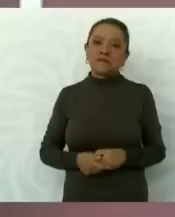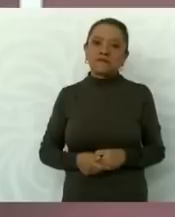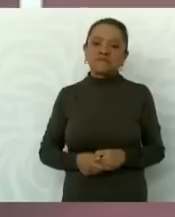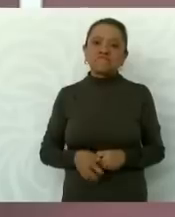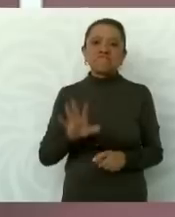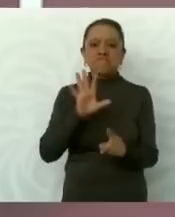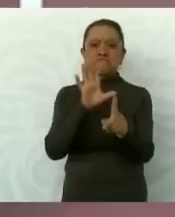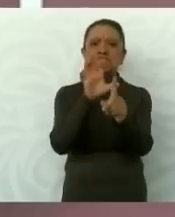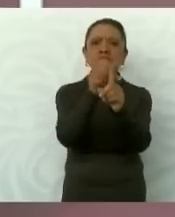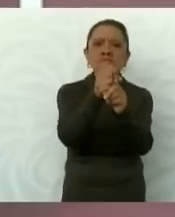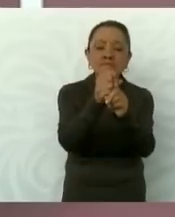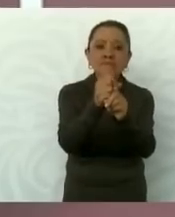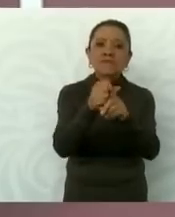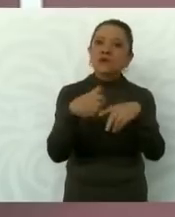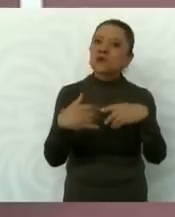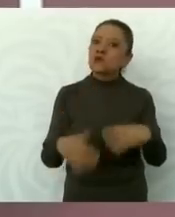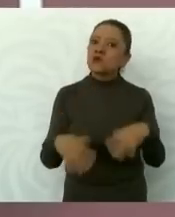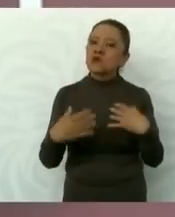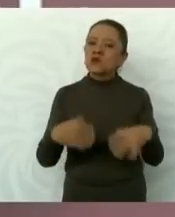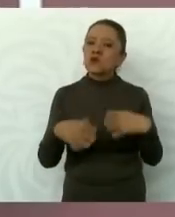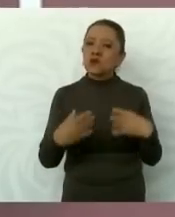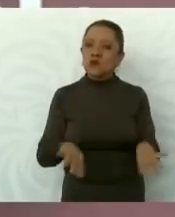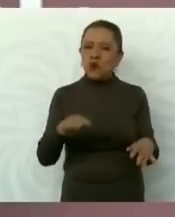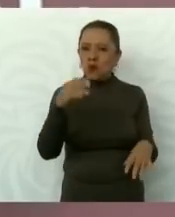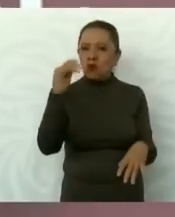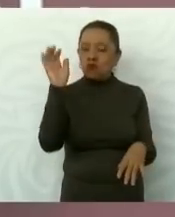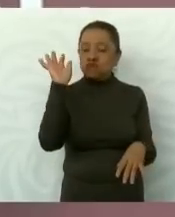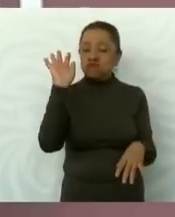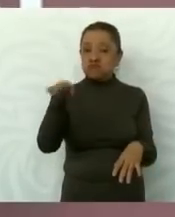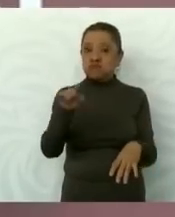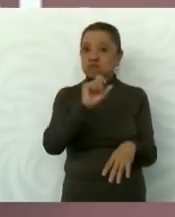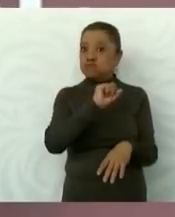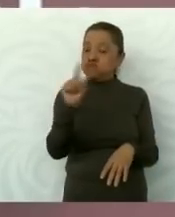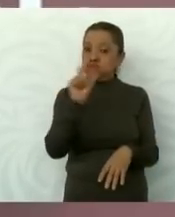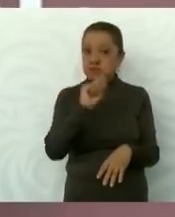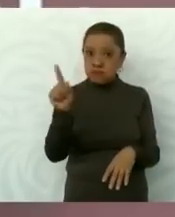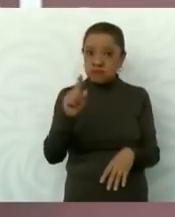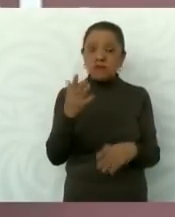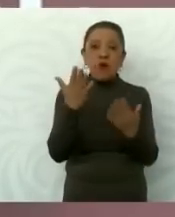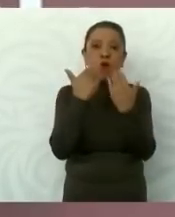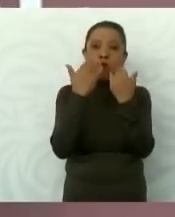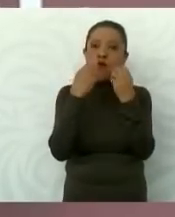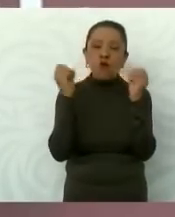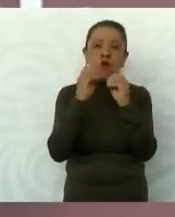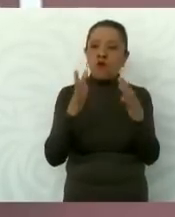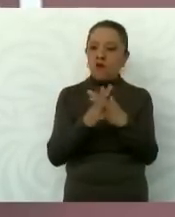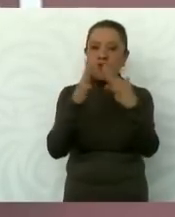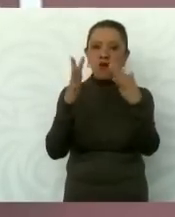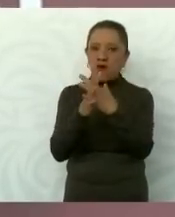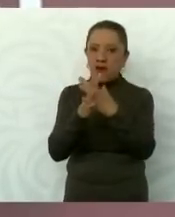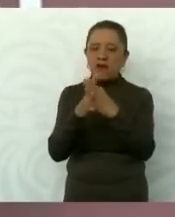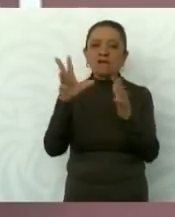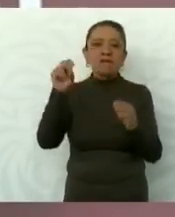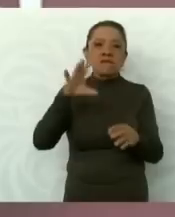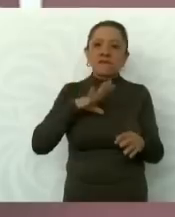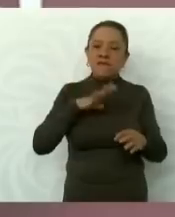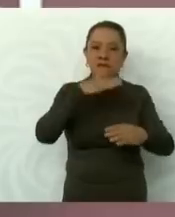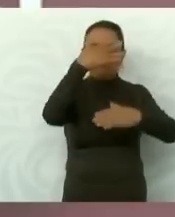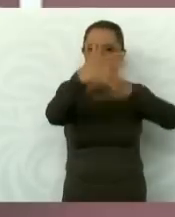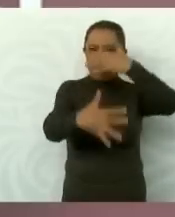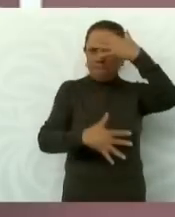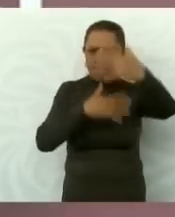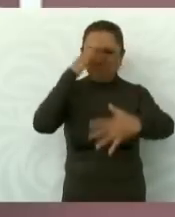logramos algo extraordinario, que no hubiera guerras, que no hubiera violencia, que fuera una transformación